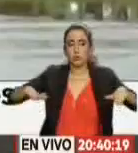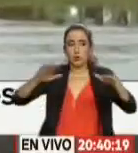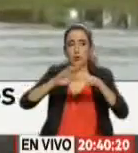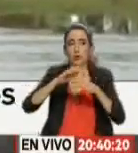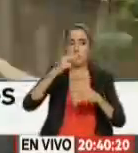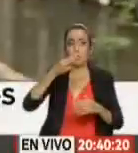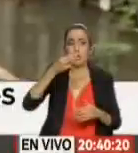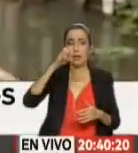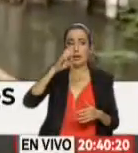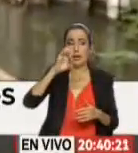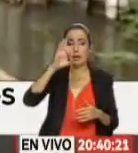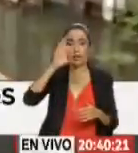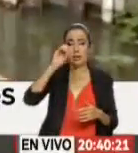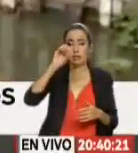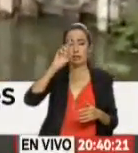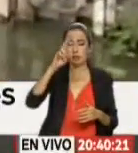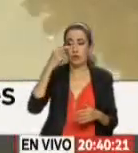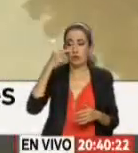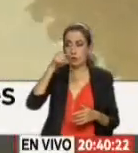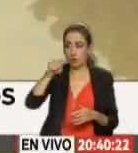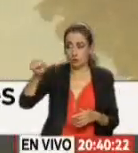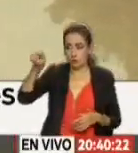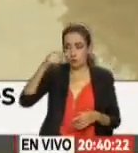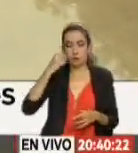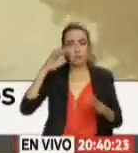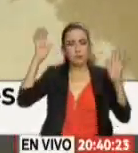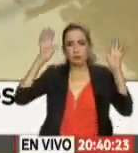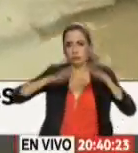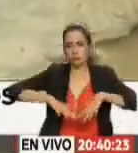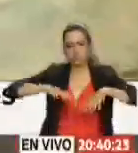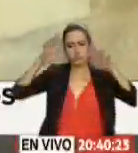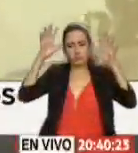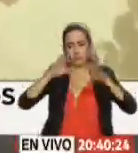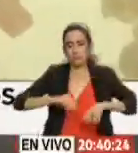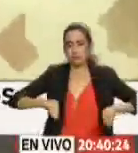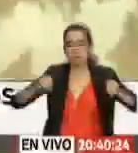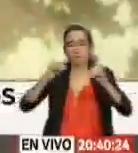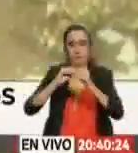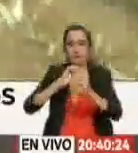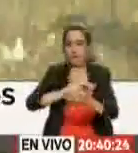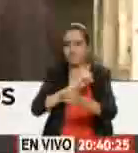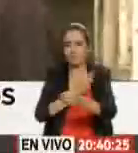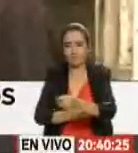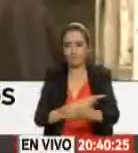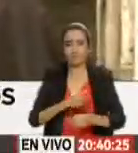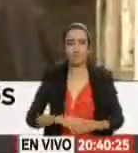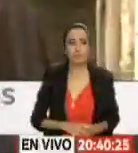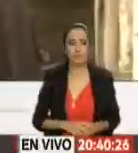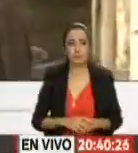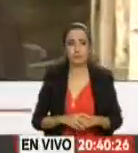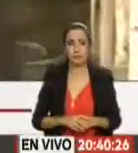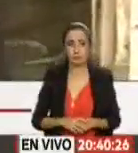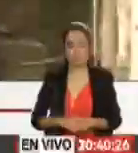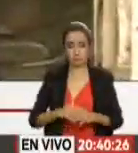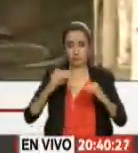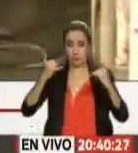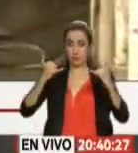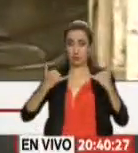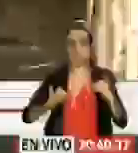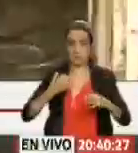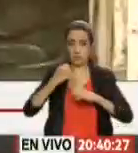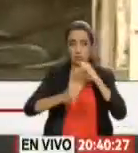30 años. Para él, este ha sido el invierno más fuerte de todas las épocas. Hay el agua, pero este año que lo veo que